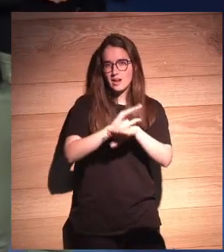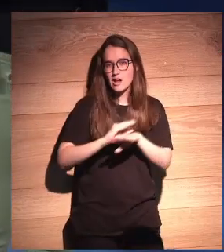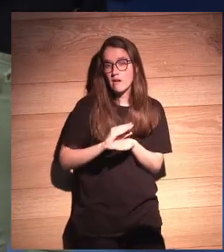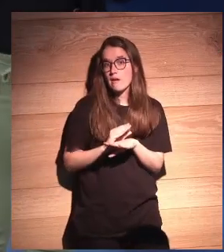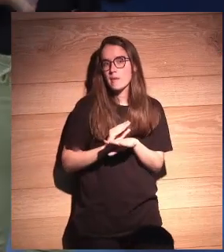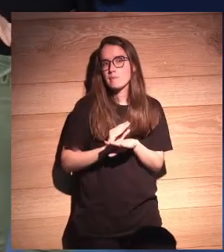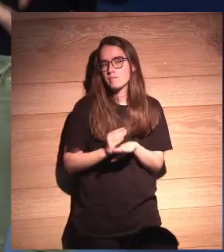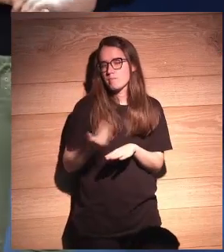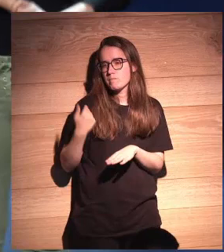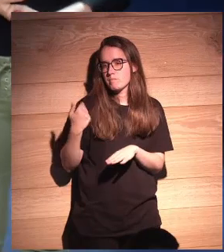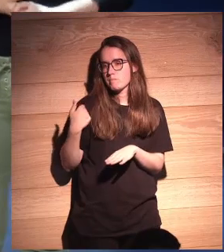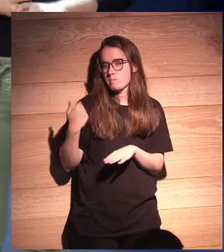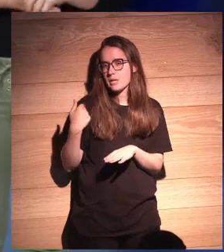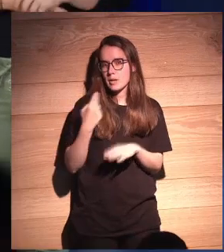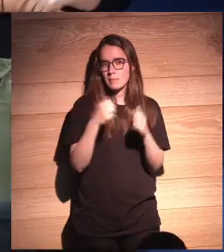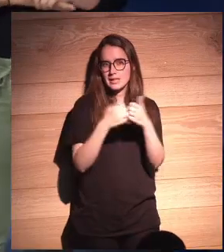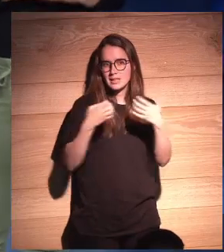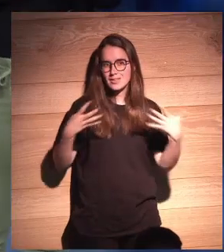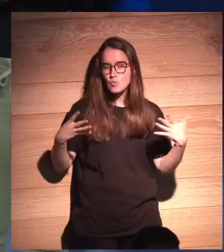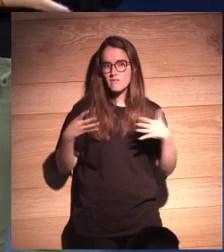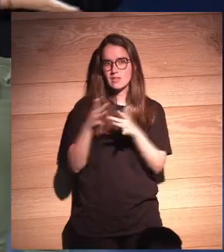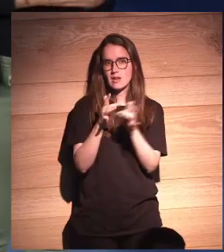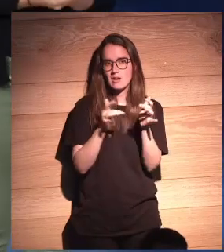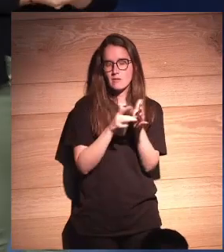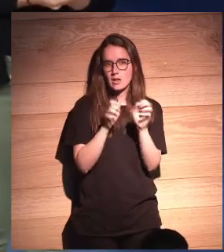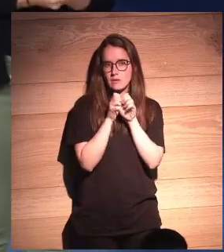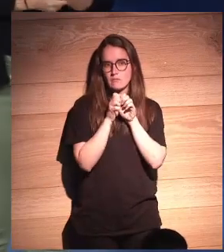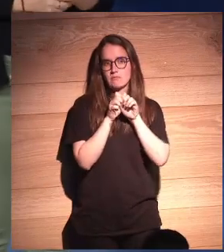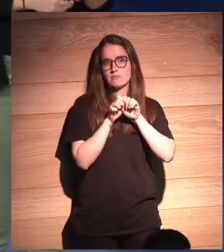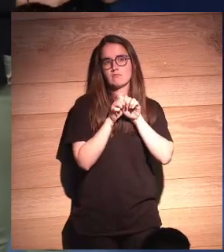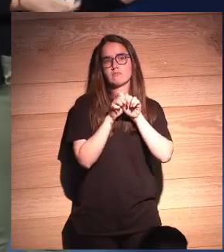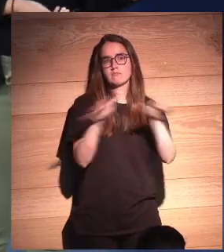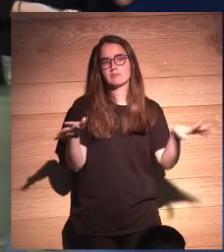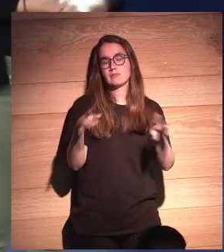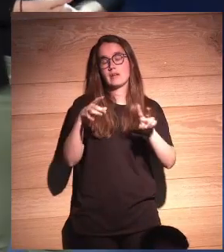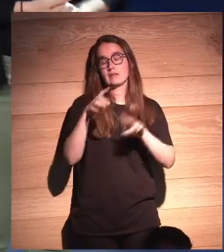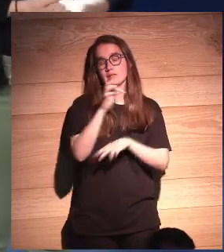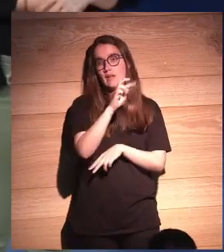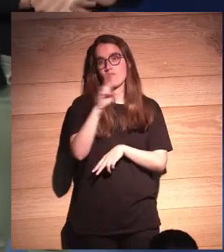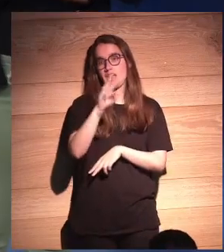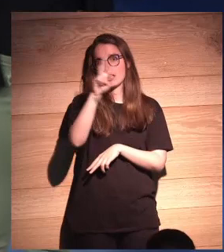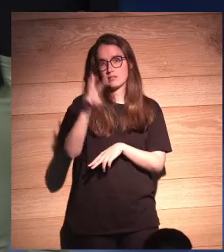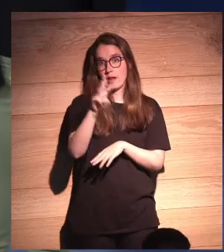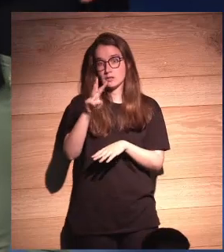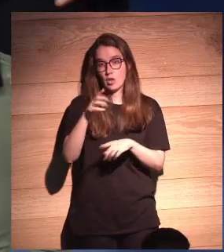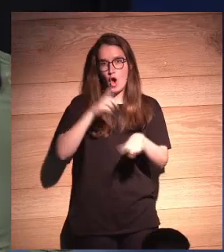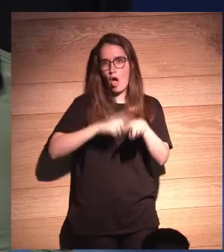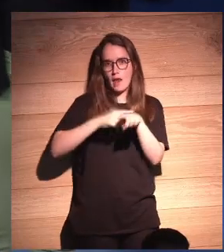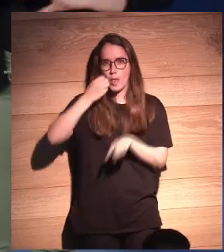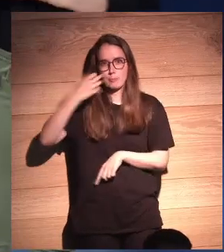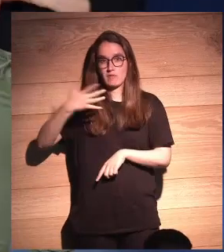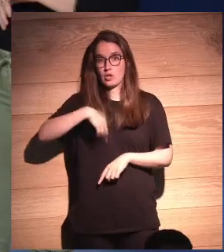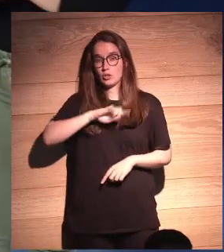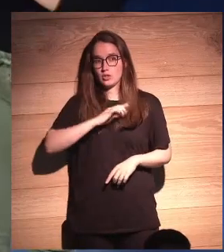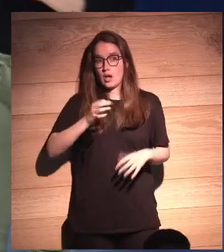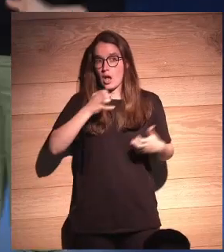que a finales de mes, el 29 de abril, se emitirá en TV3 en prime time. Nosotras aún estamos como un